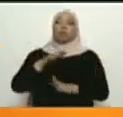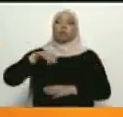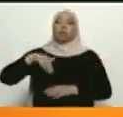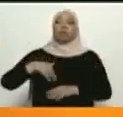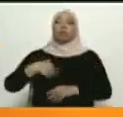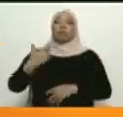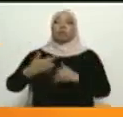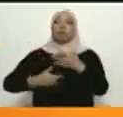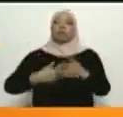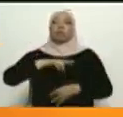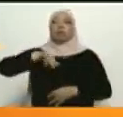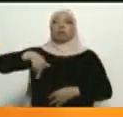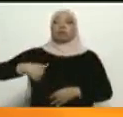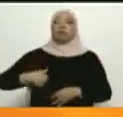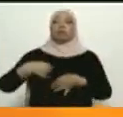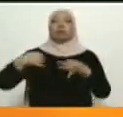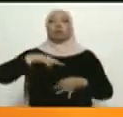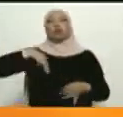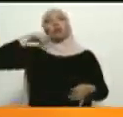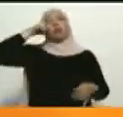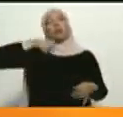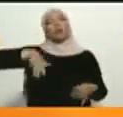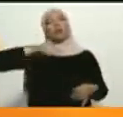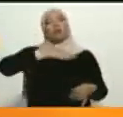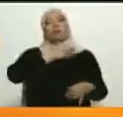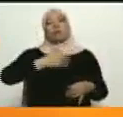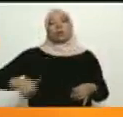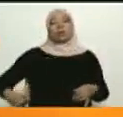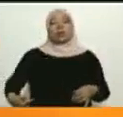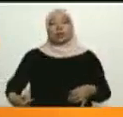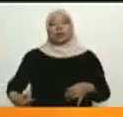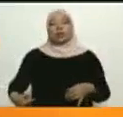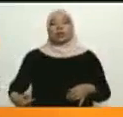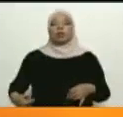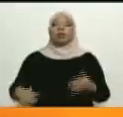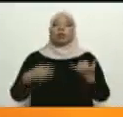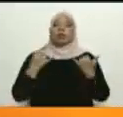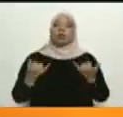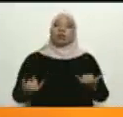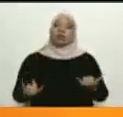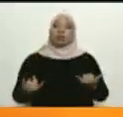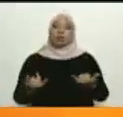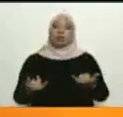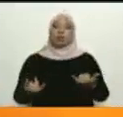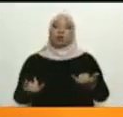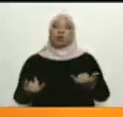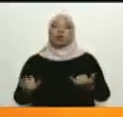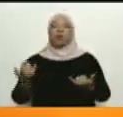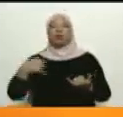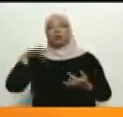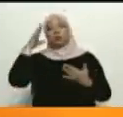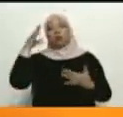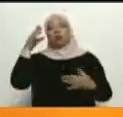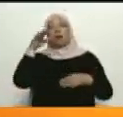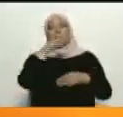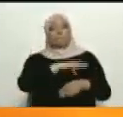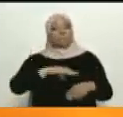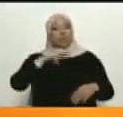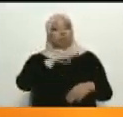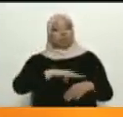las instrucciones precisas de nuestro presidente Nicolás Maduro Moro que es precisamente la implementación de la gran misión